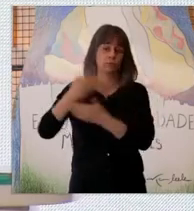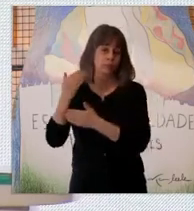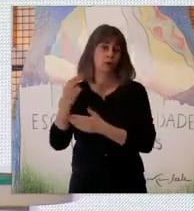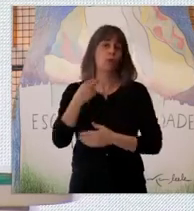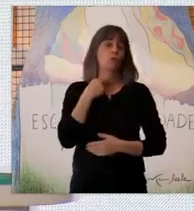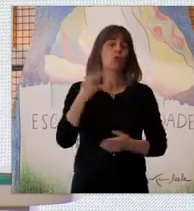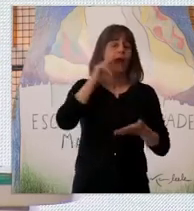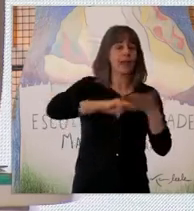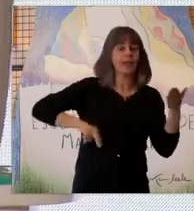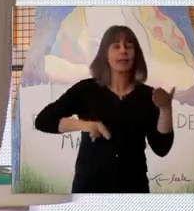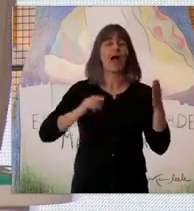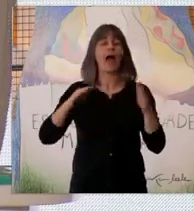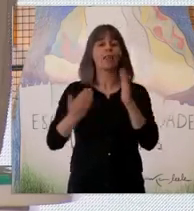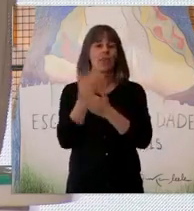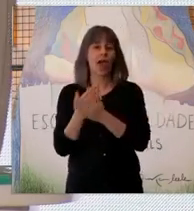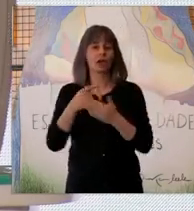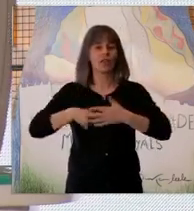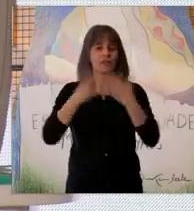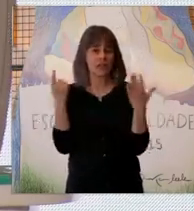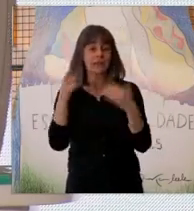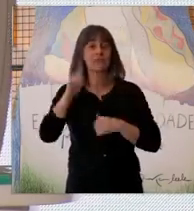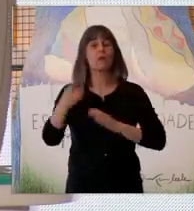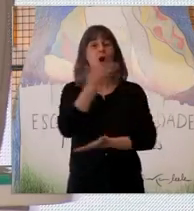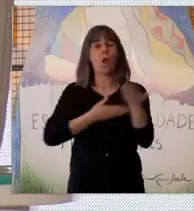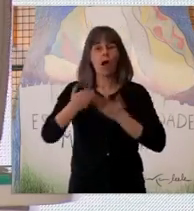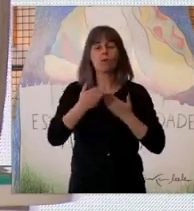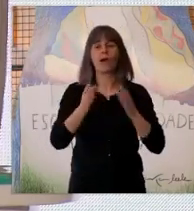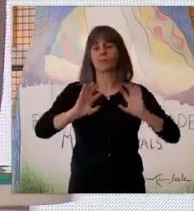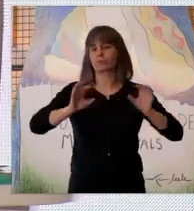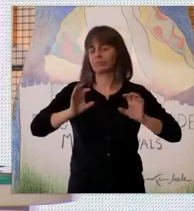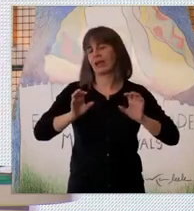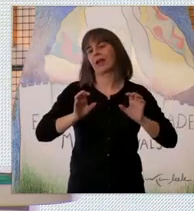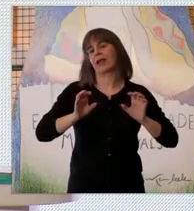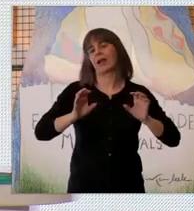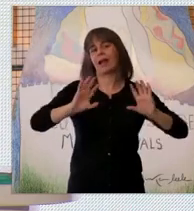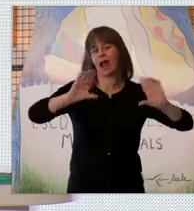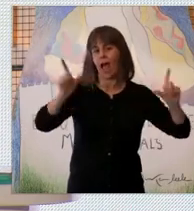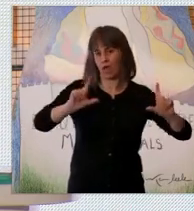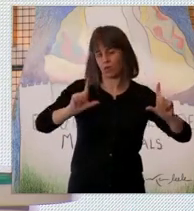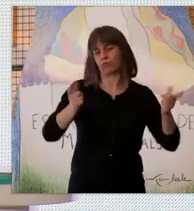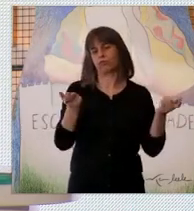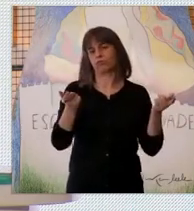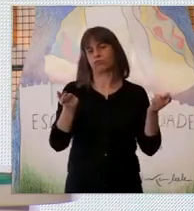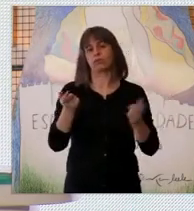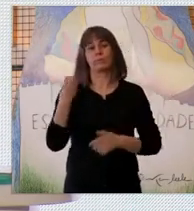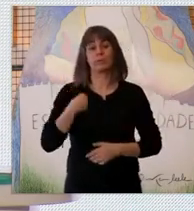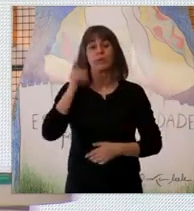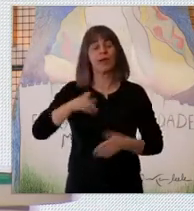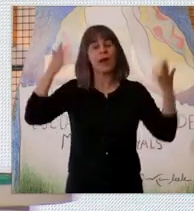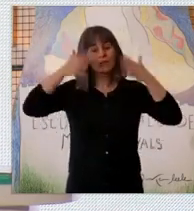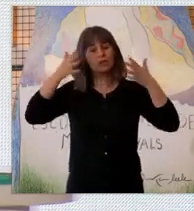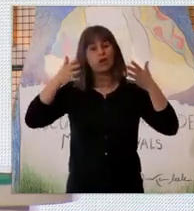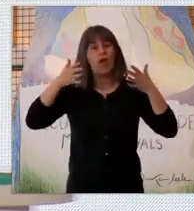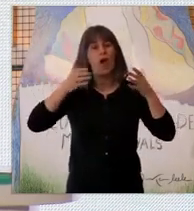con radio televisión española mediaset tv3 Cataluña radio y la itv fue asesora de comunicación Durante los dos gobiernos de